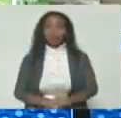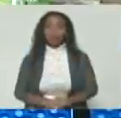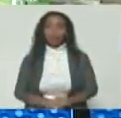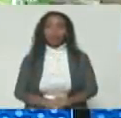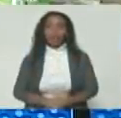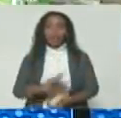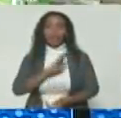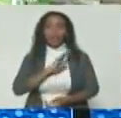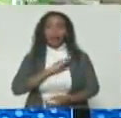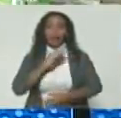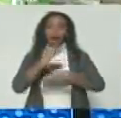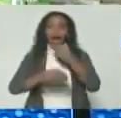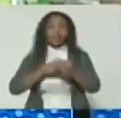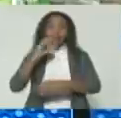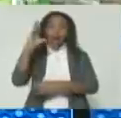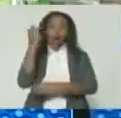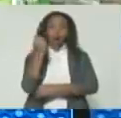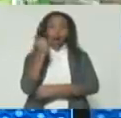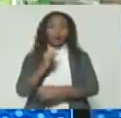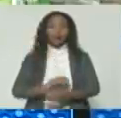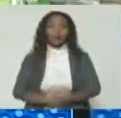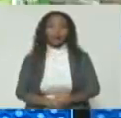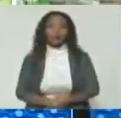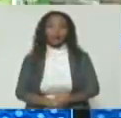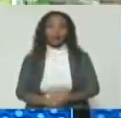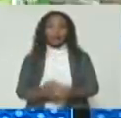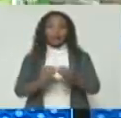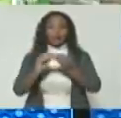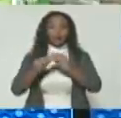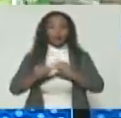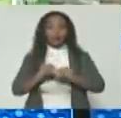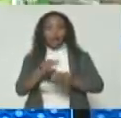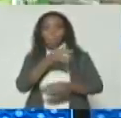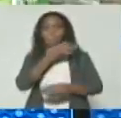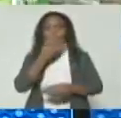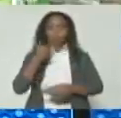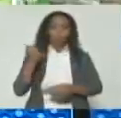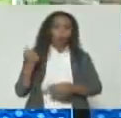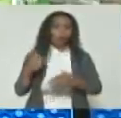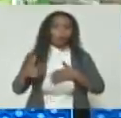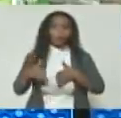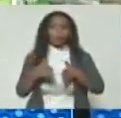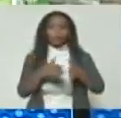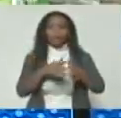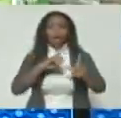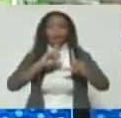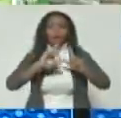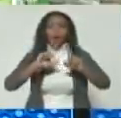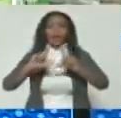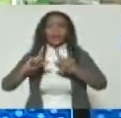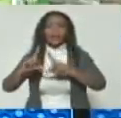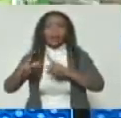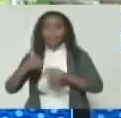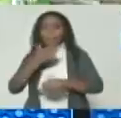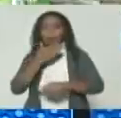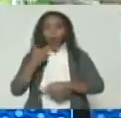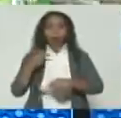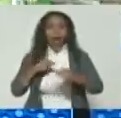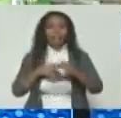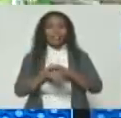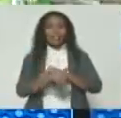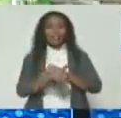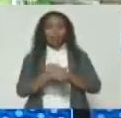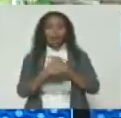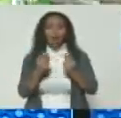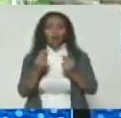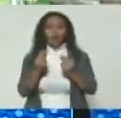Tenemos que lograrlo. Hay que ajustar, mejorar los caminos, mejorar la logística, mejorar el acceso a los